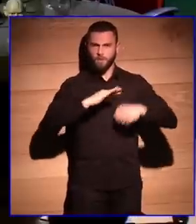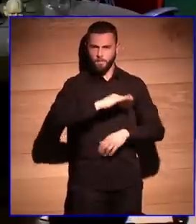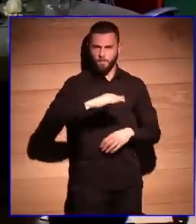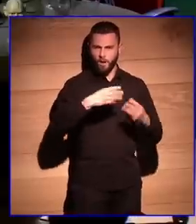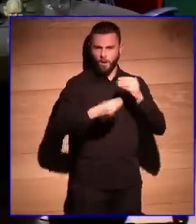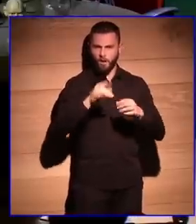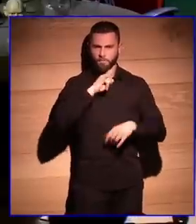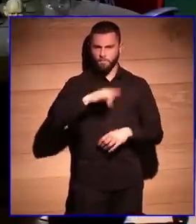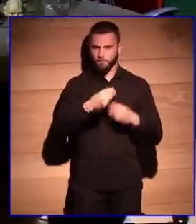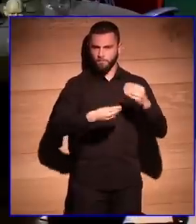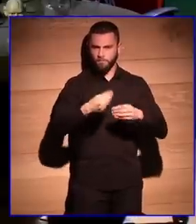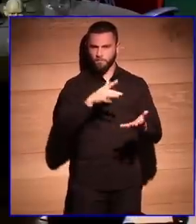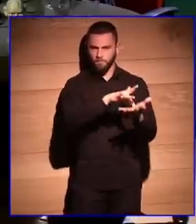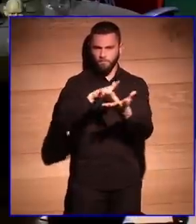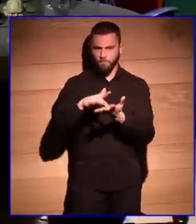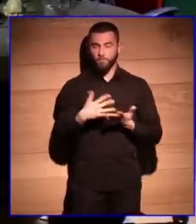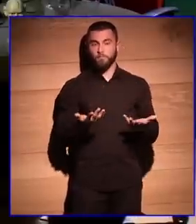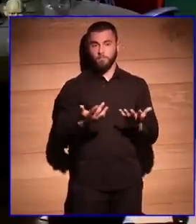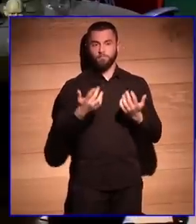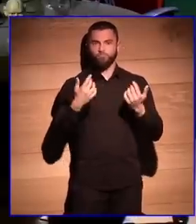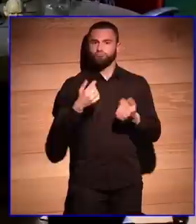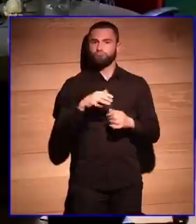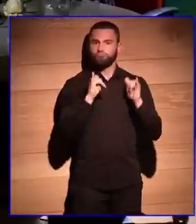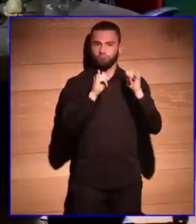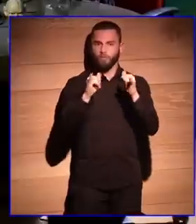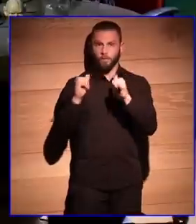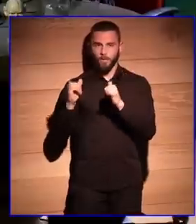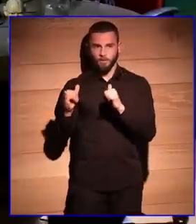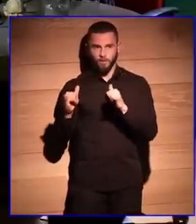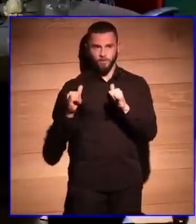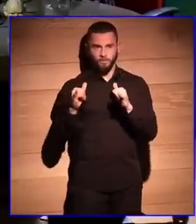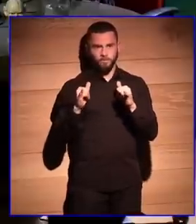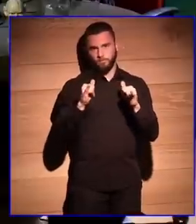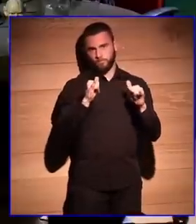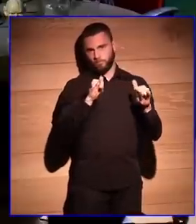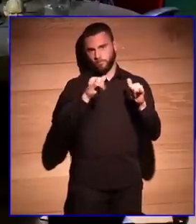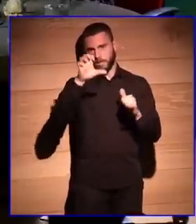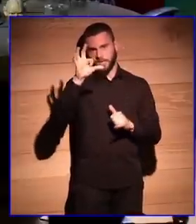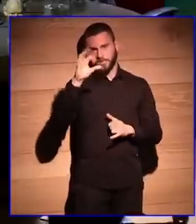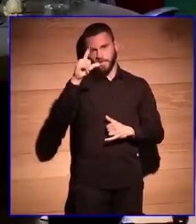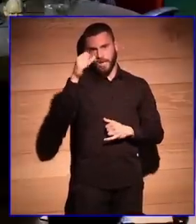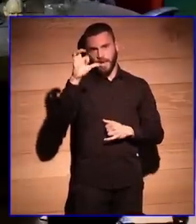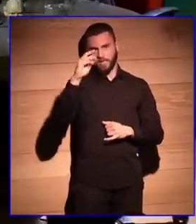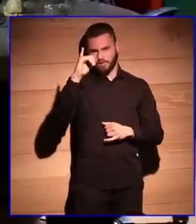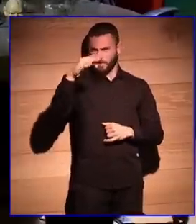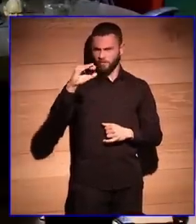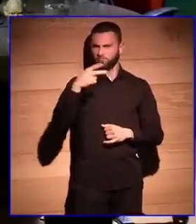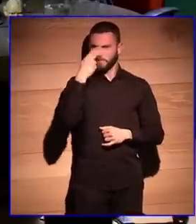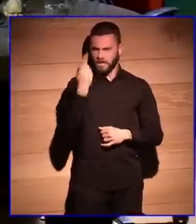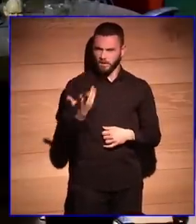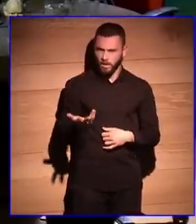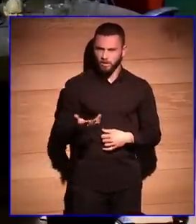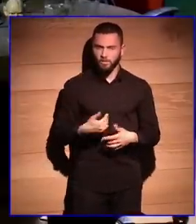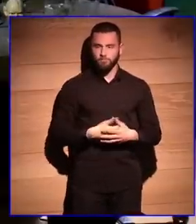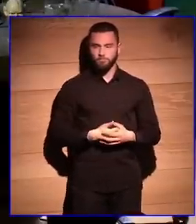maldades que son objetivamente divertidas y que tienen una comicidad y un slapstick detrás muy, muy interesante.